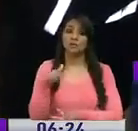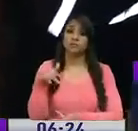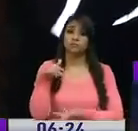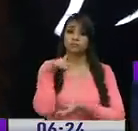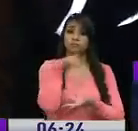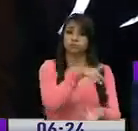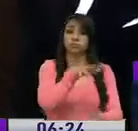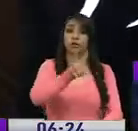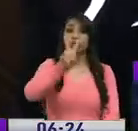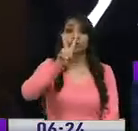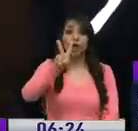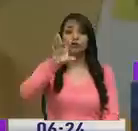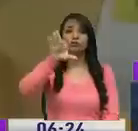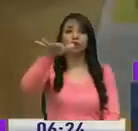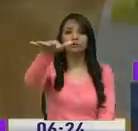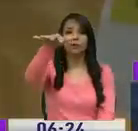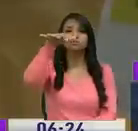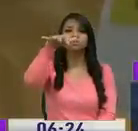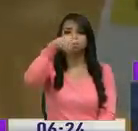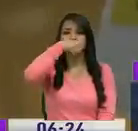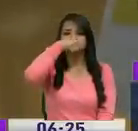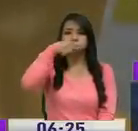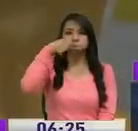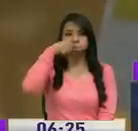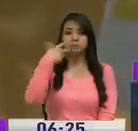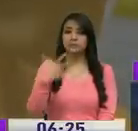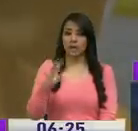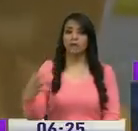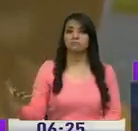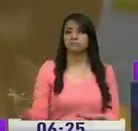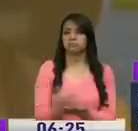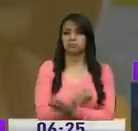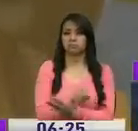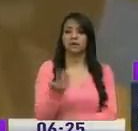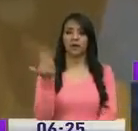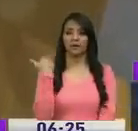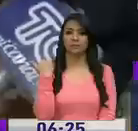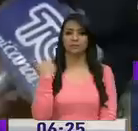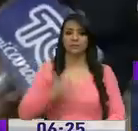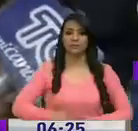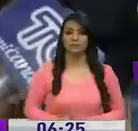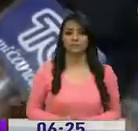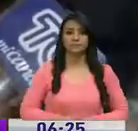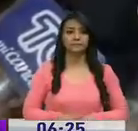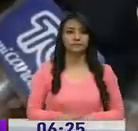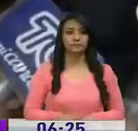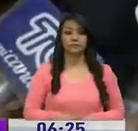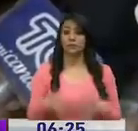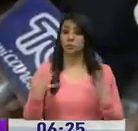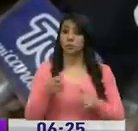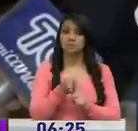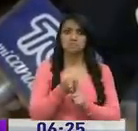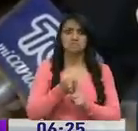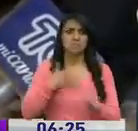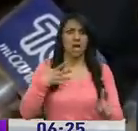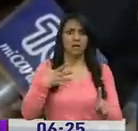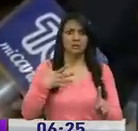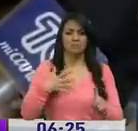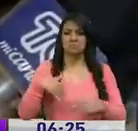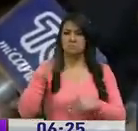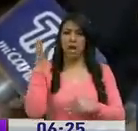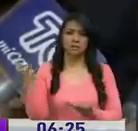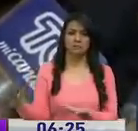más de dos toneladas de droga que fueron decomisadas en semanas anteriores uno de los golpes más grandes de de